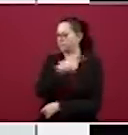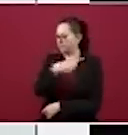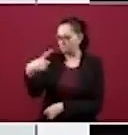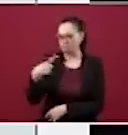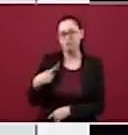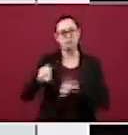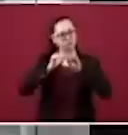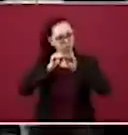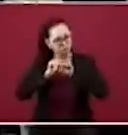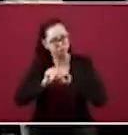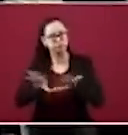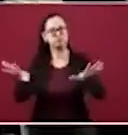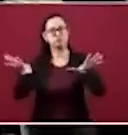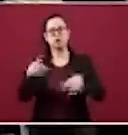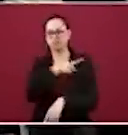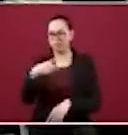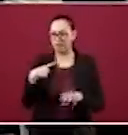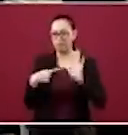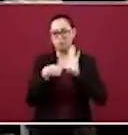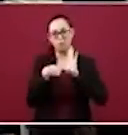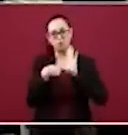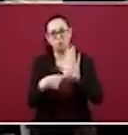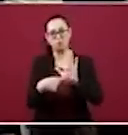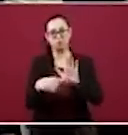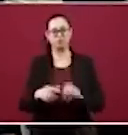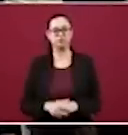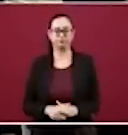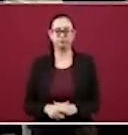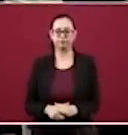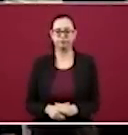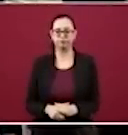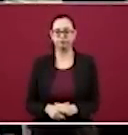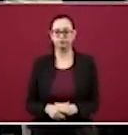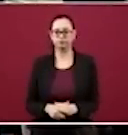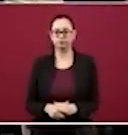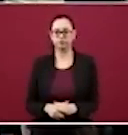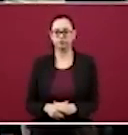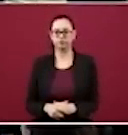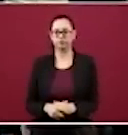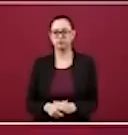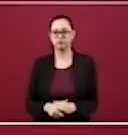transparentar. Ellos argumentan que no quieren